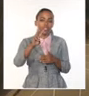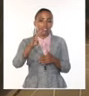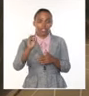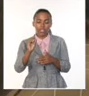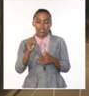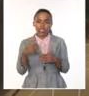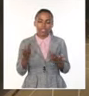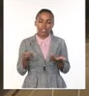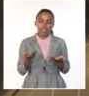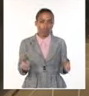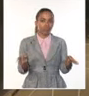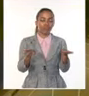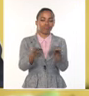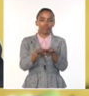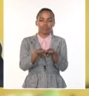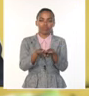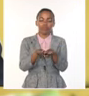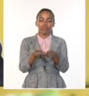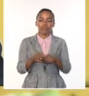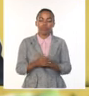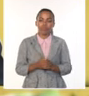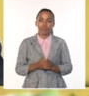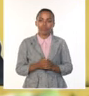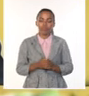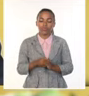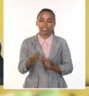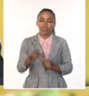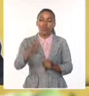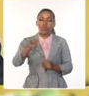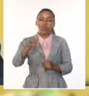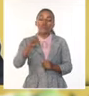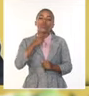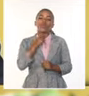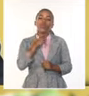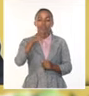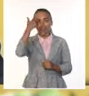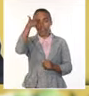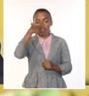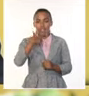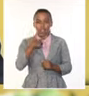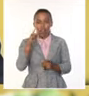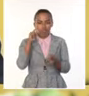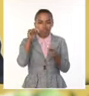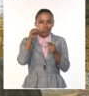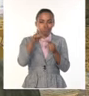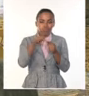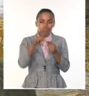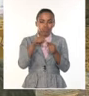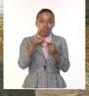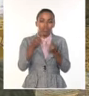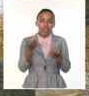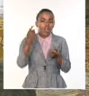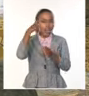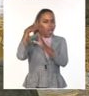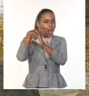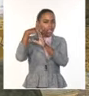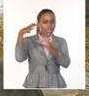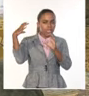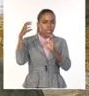largo plazo recogidas en la declaración de la UEA, con énfasis en el papel de la ciencia y la